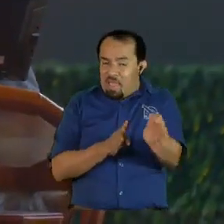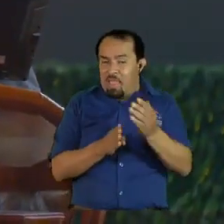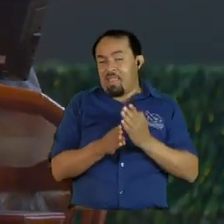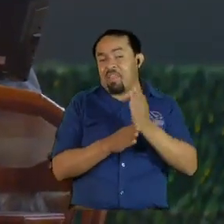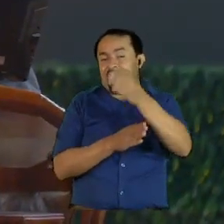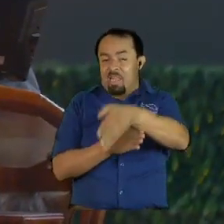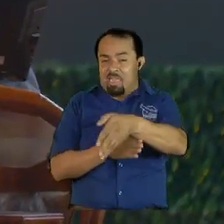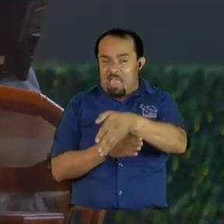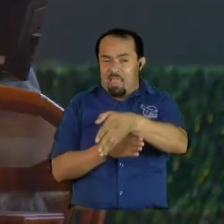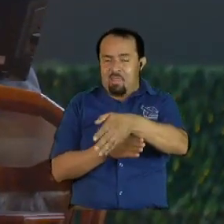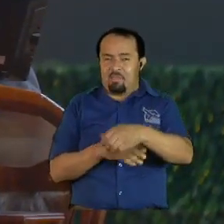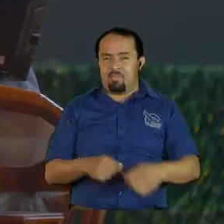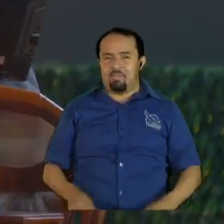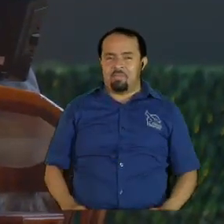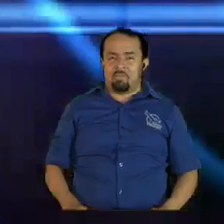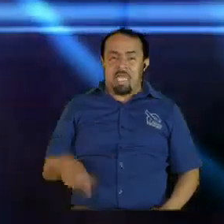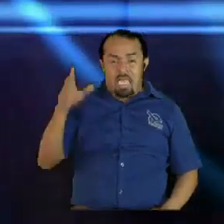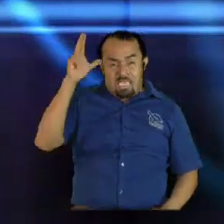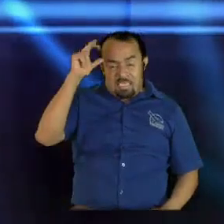fornicaciones,